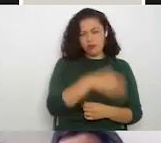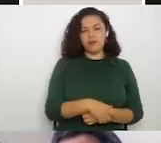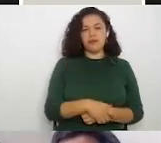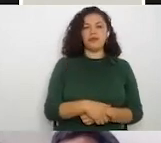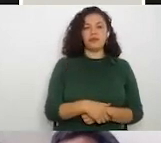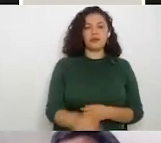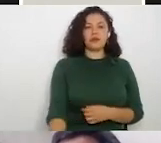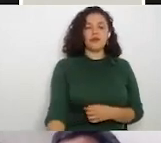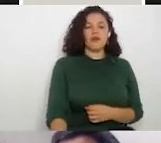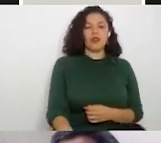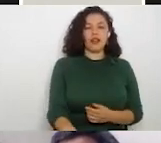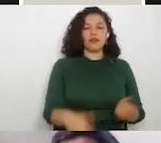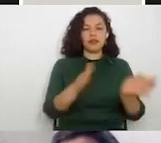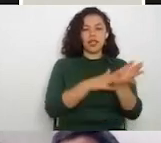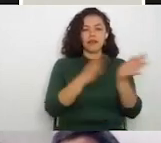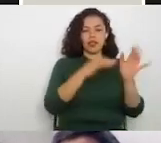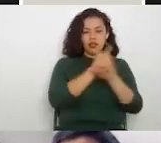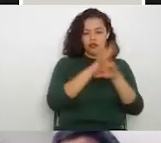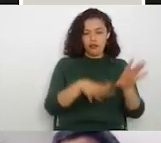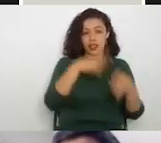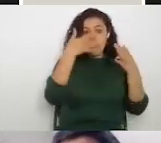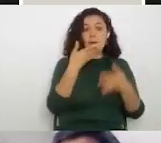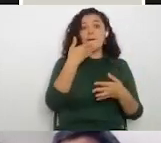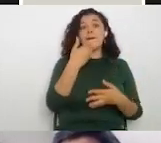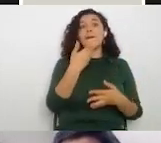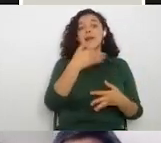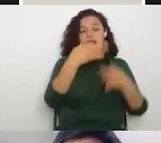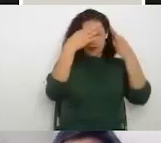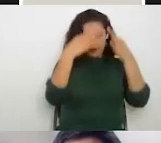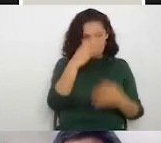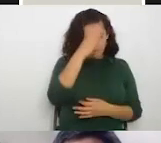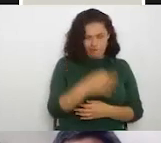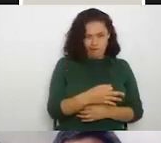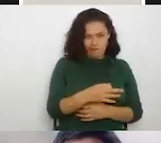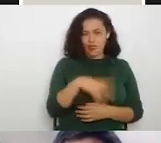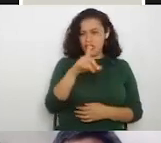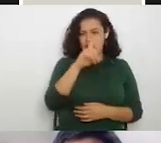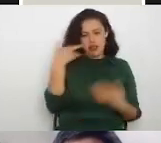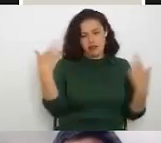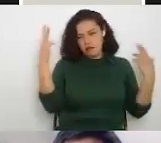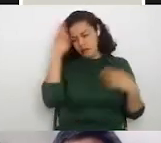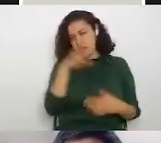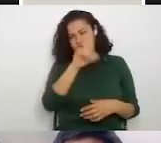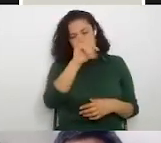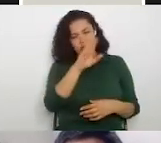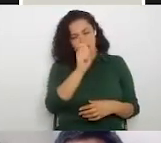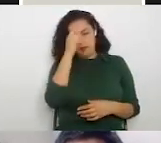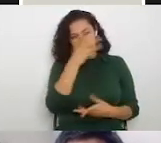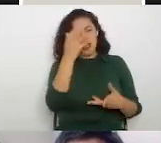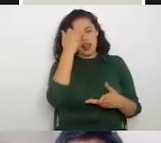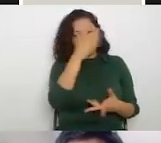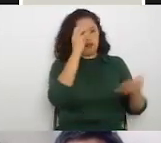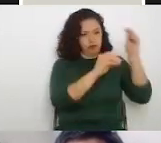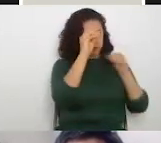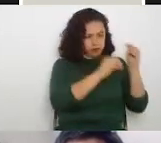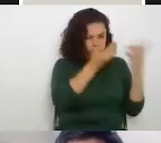o la información esté debidamente autorizada. Ya el maestro Luis Manuel comentó cuáles son las etapas de la elaboración del